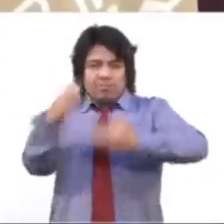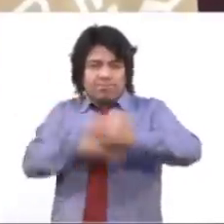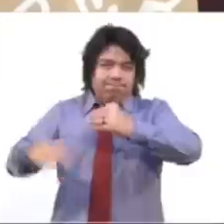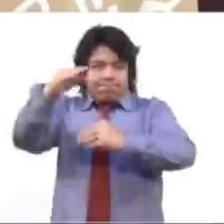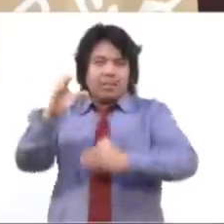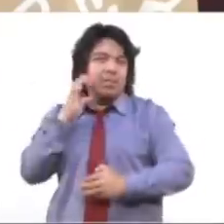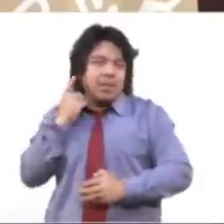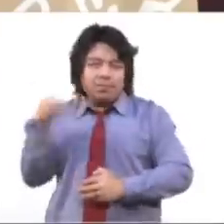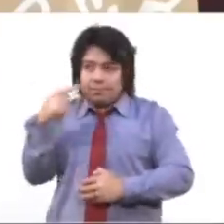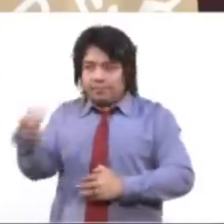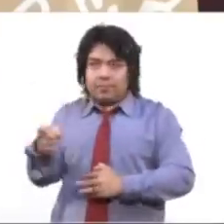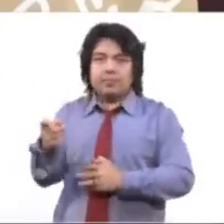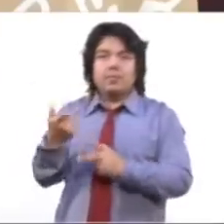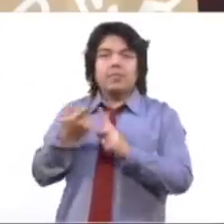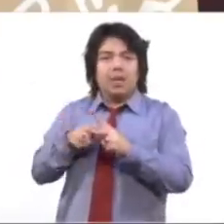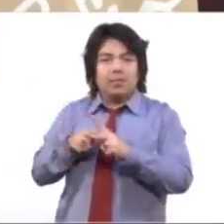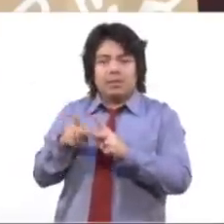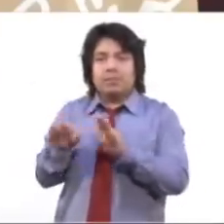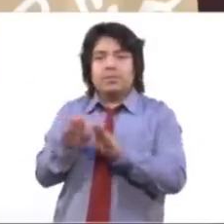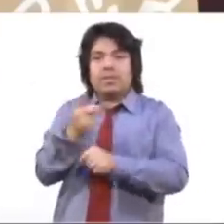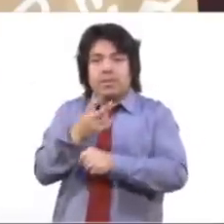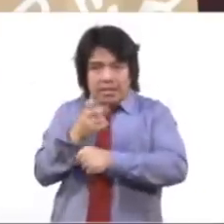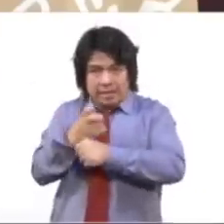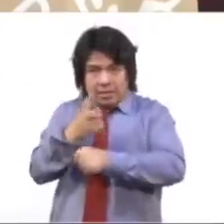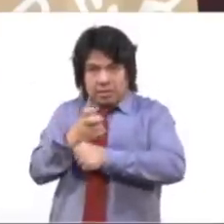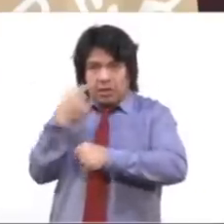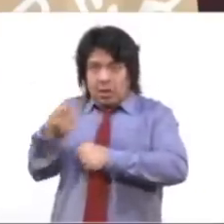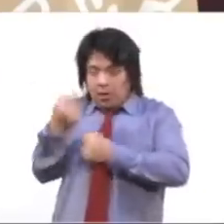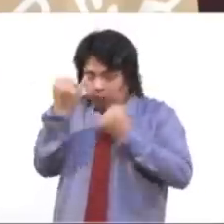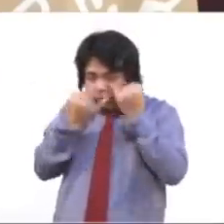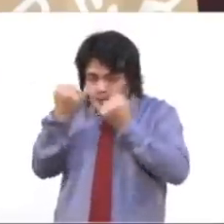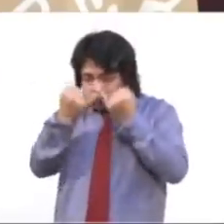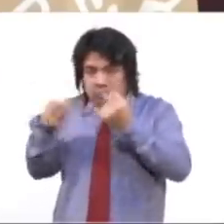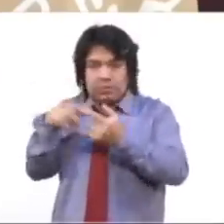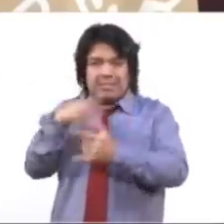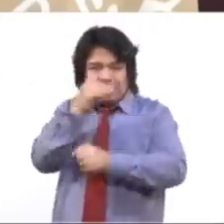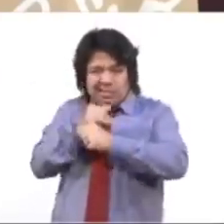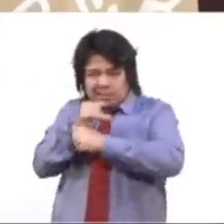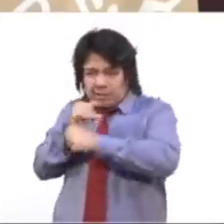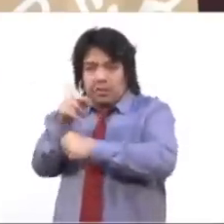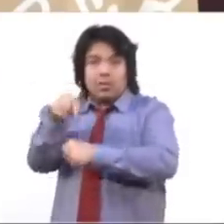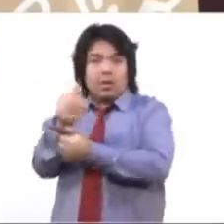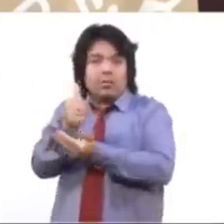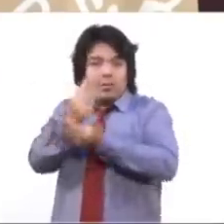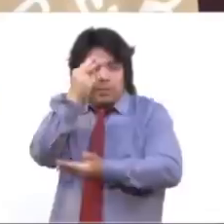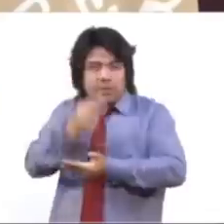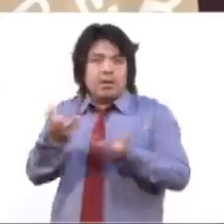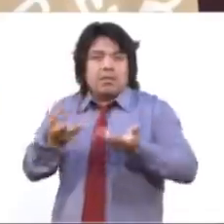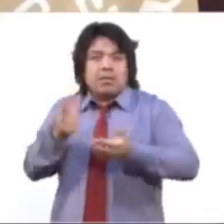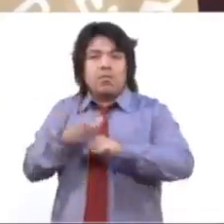México, inicie la segunda necropsia, o la necropsia que se hace en la ciudad.